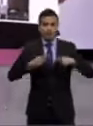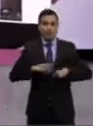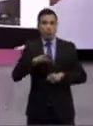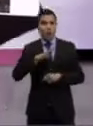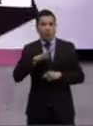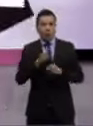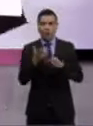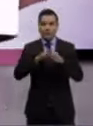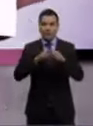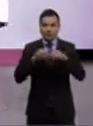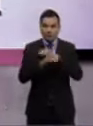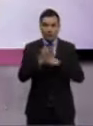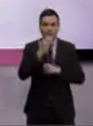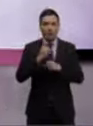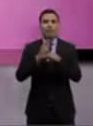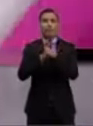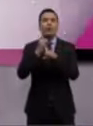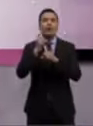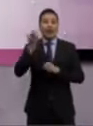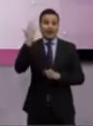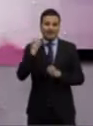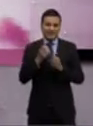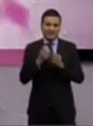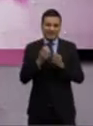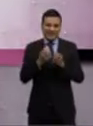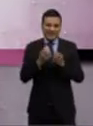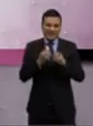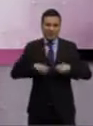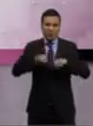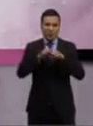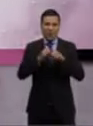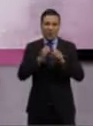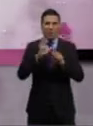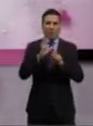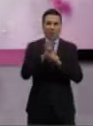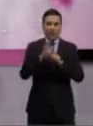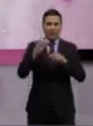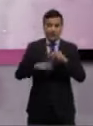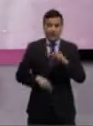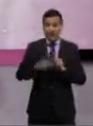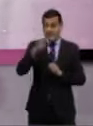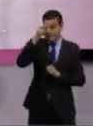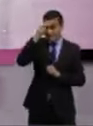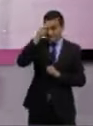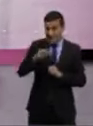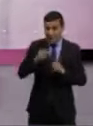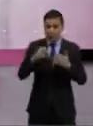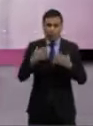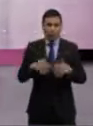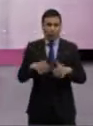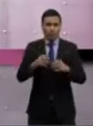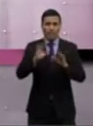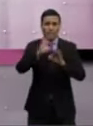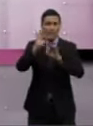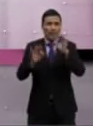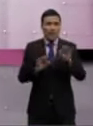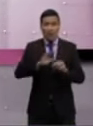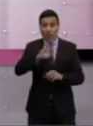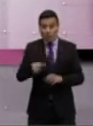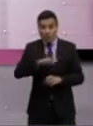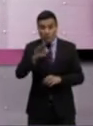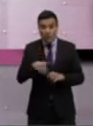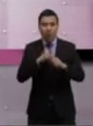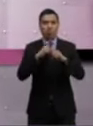de salud a raíz de que quitaron el Seguro Popular. Y que México tiene la peor tasa de letalidad con el